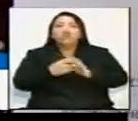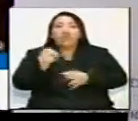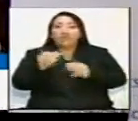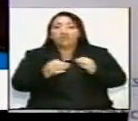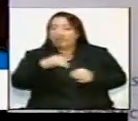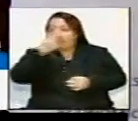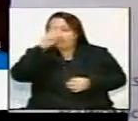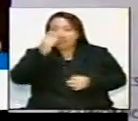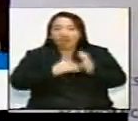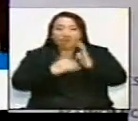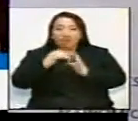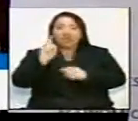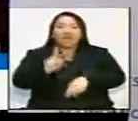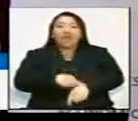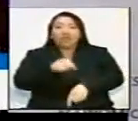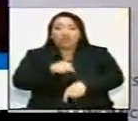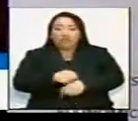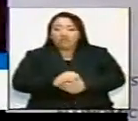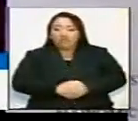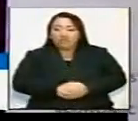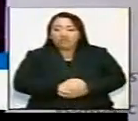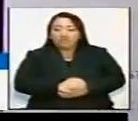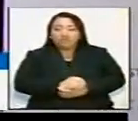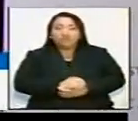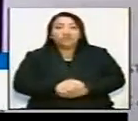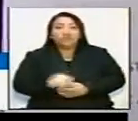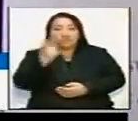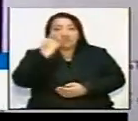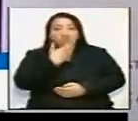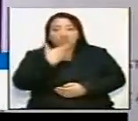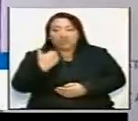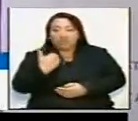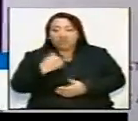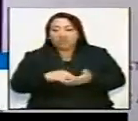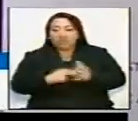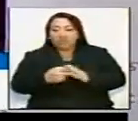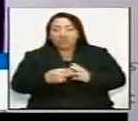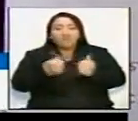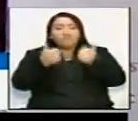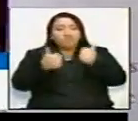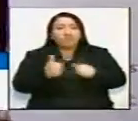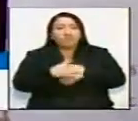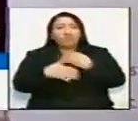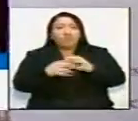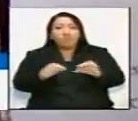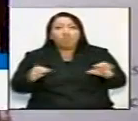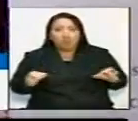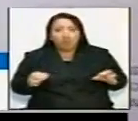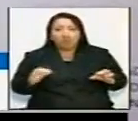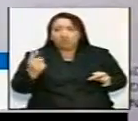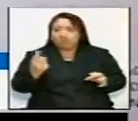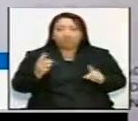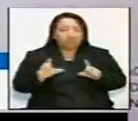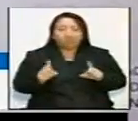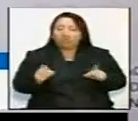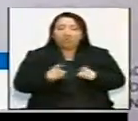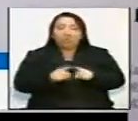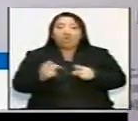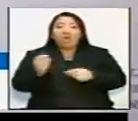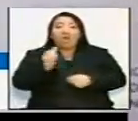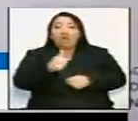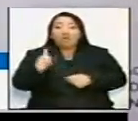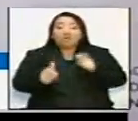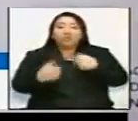nuestra para crecer en el largo plazo, para mejorar no solamente el bienestar de la población, sino para mejorar su ingreso per